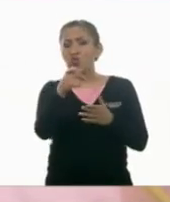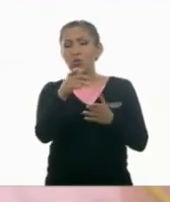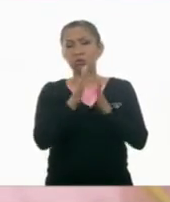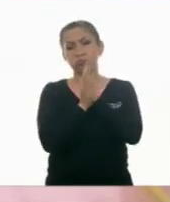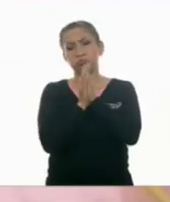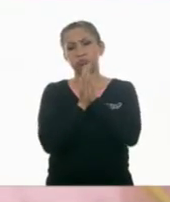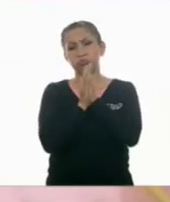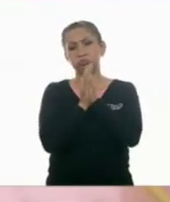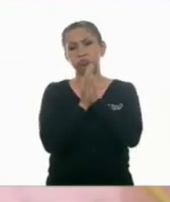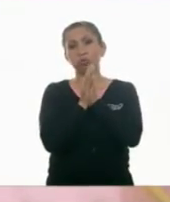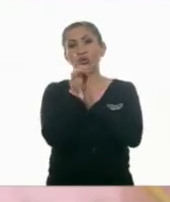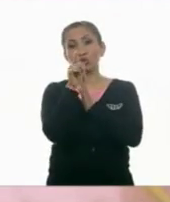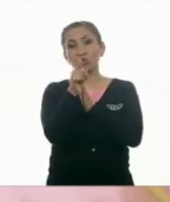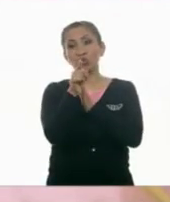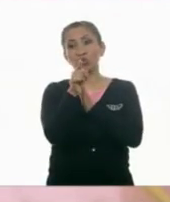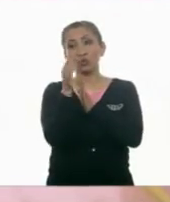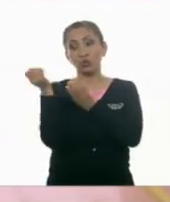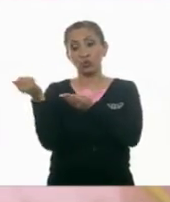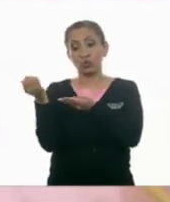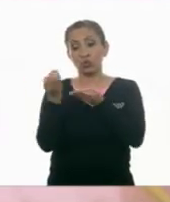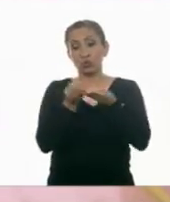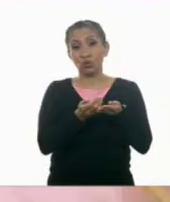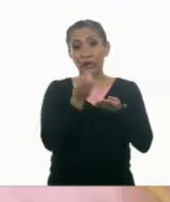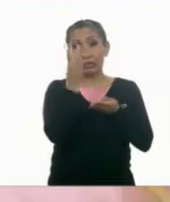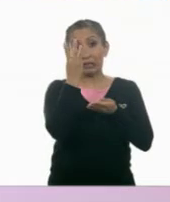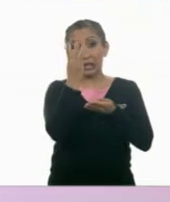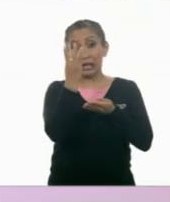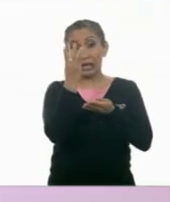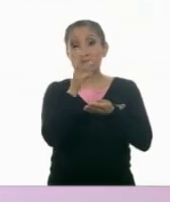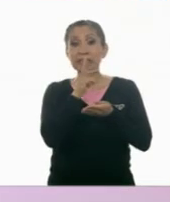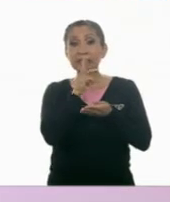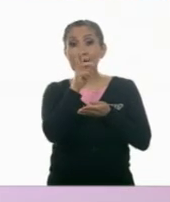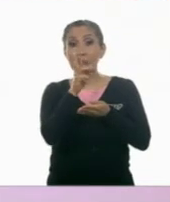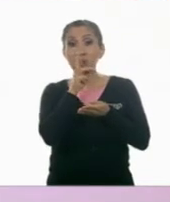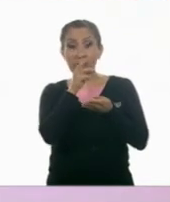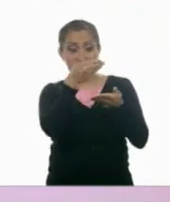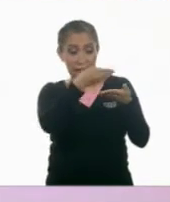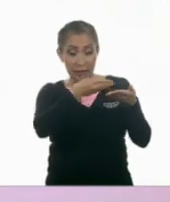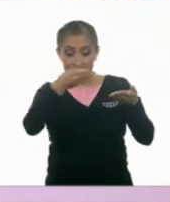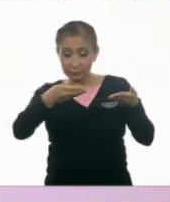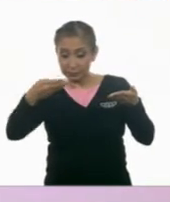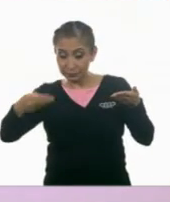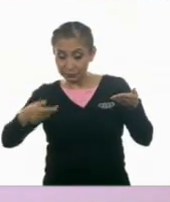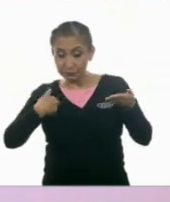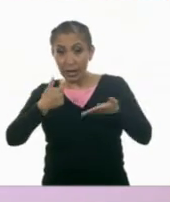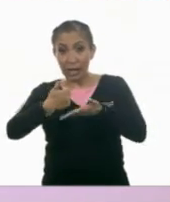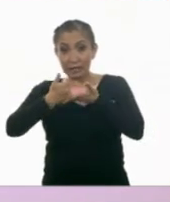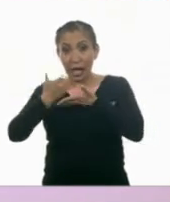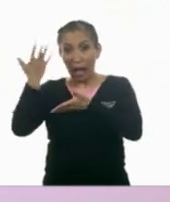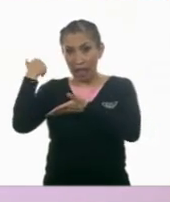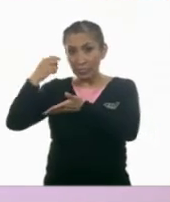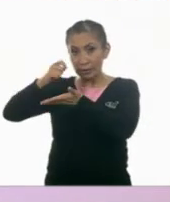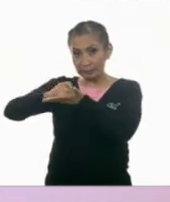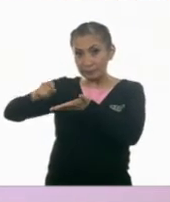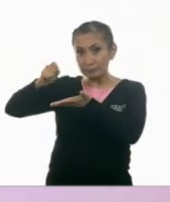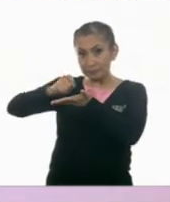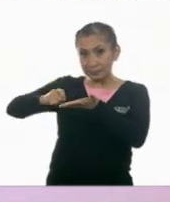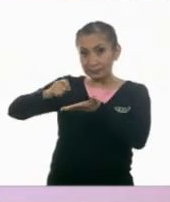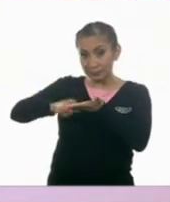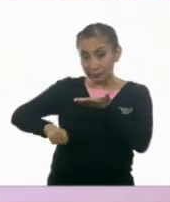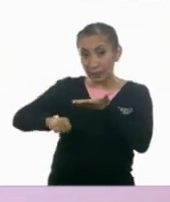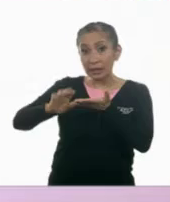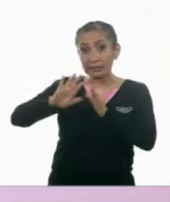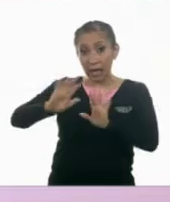el favor de traer las tres primeras respuestas para que nos ayudaron a escribir? Y ahora